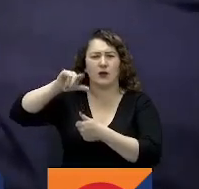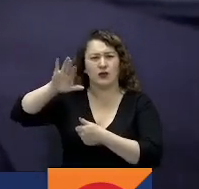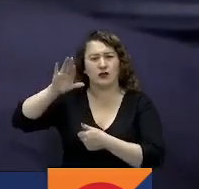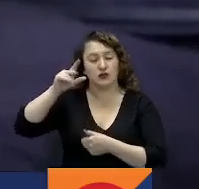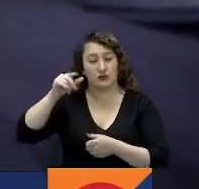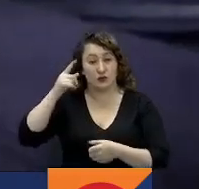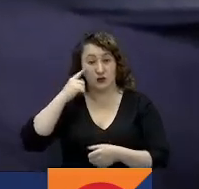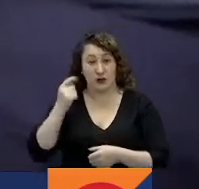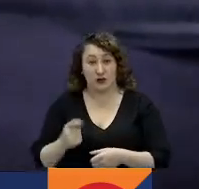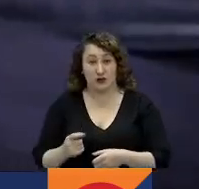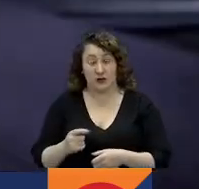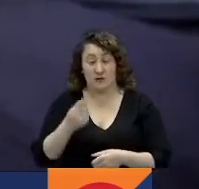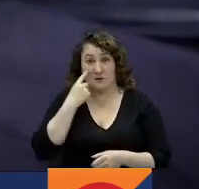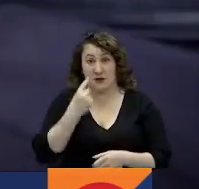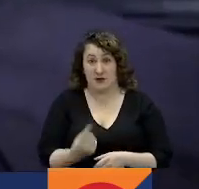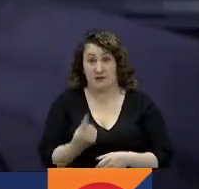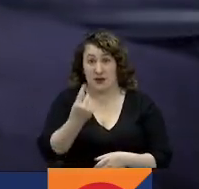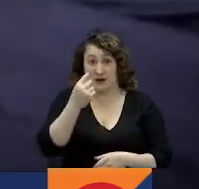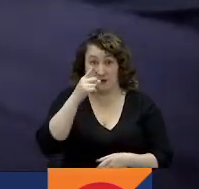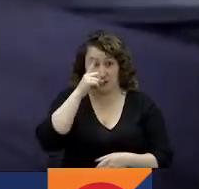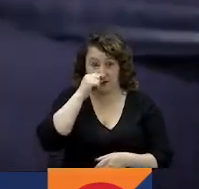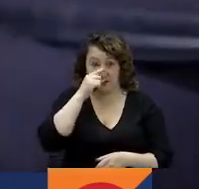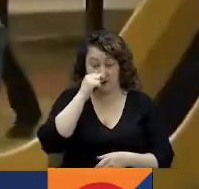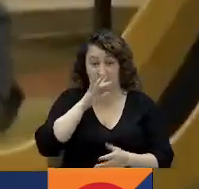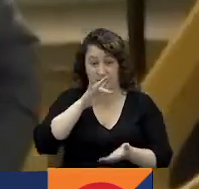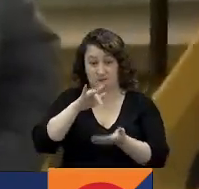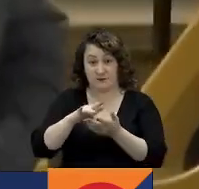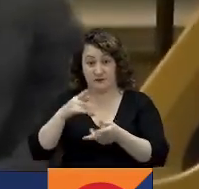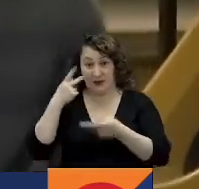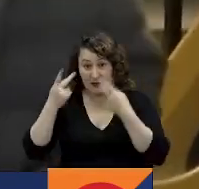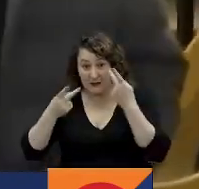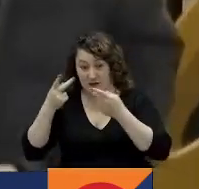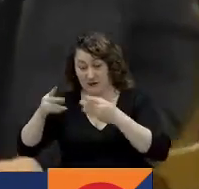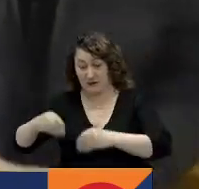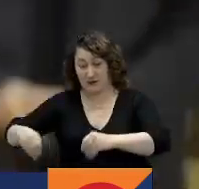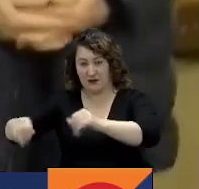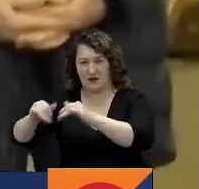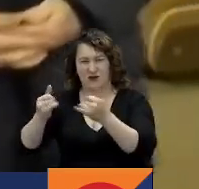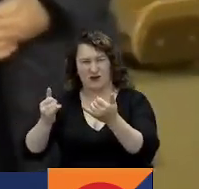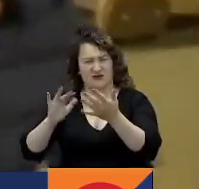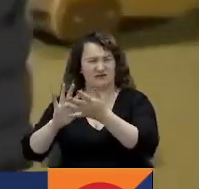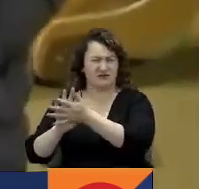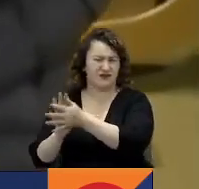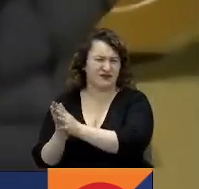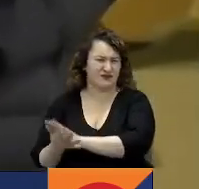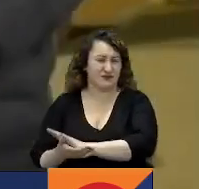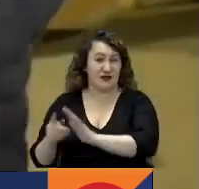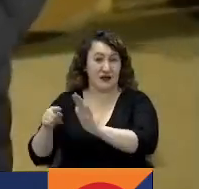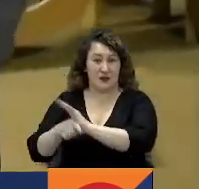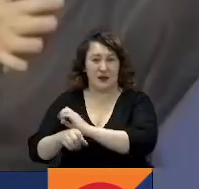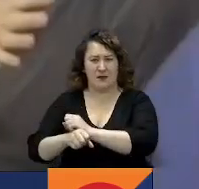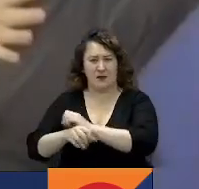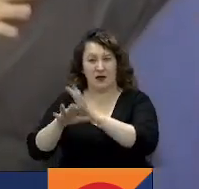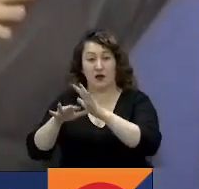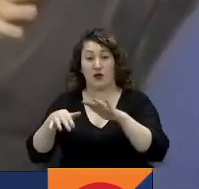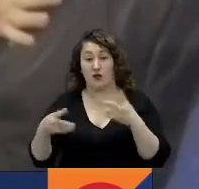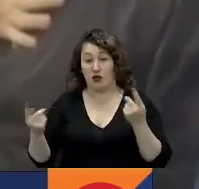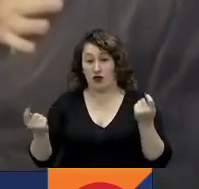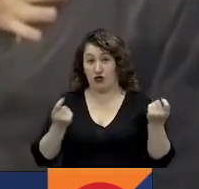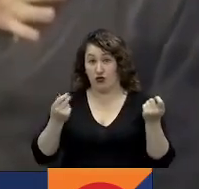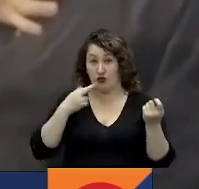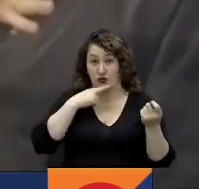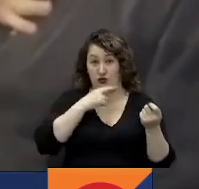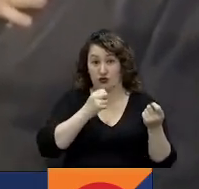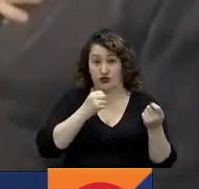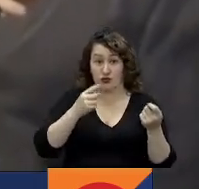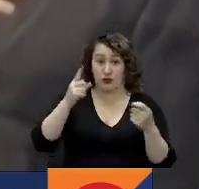es la primera vez que el líder del Kremlin visita el territorio, hoy devastado por los bombardeos y que está bajo control ruso desde el año